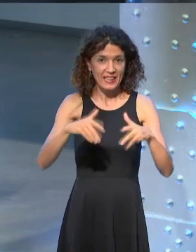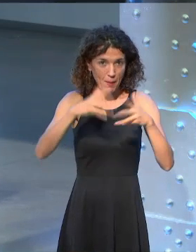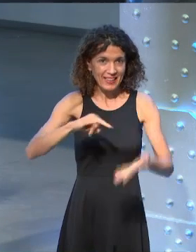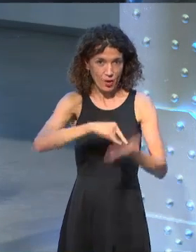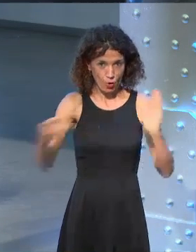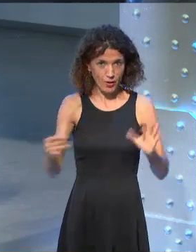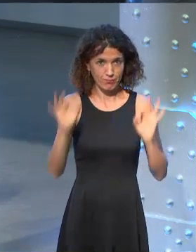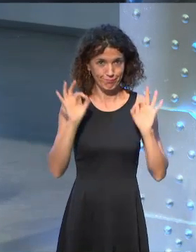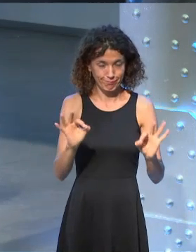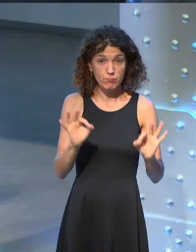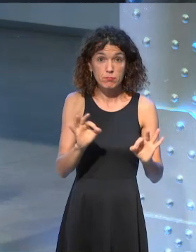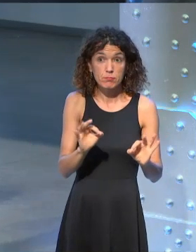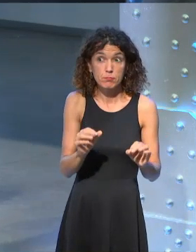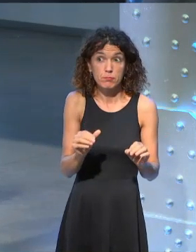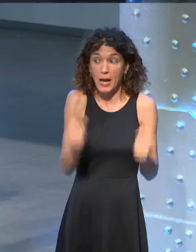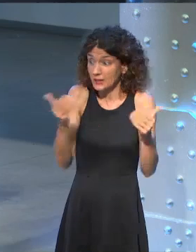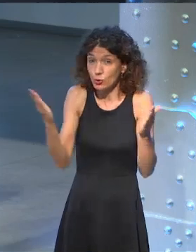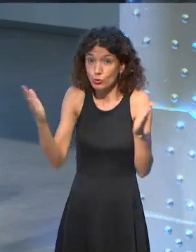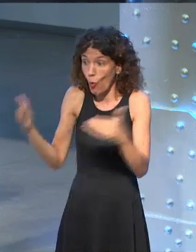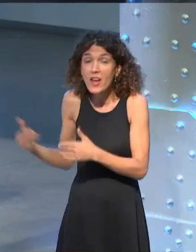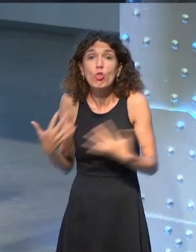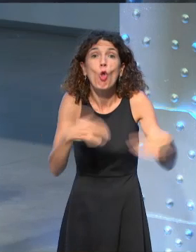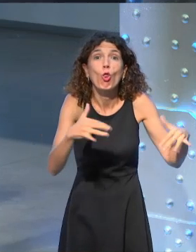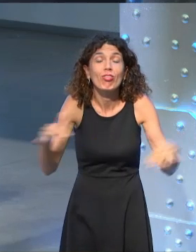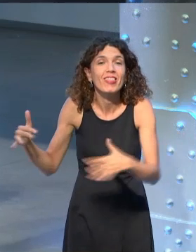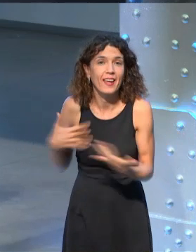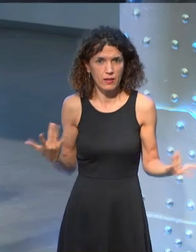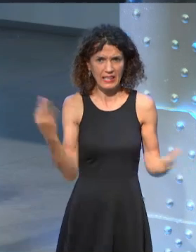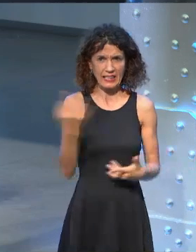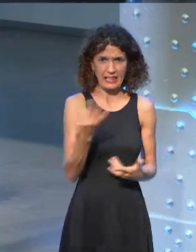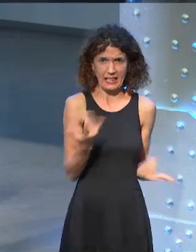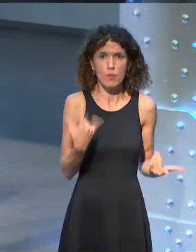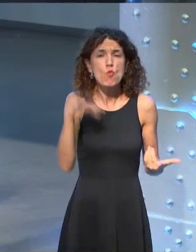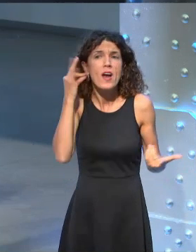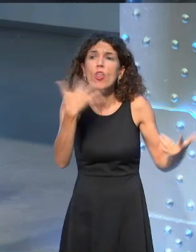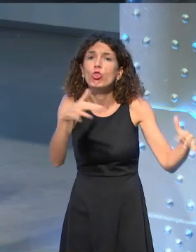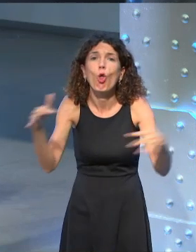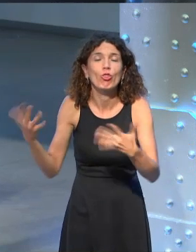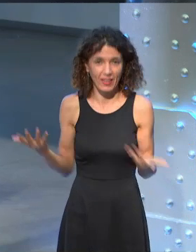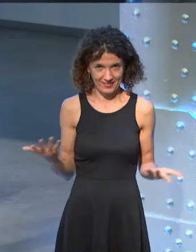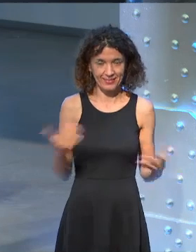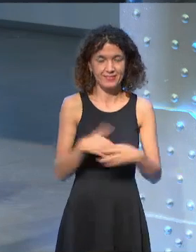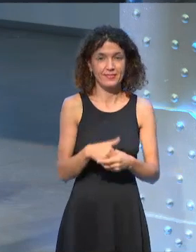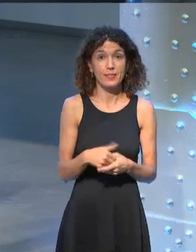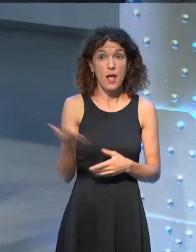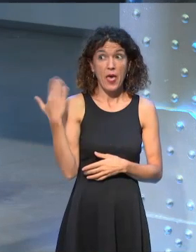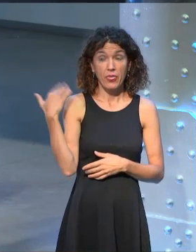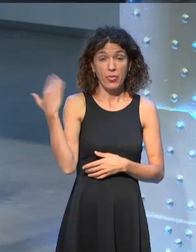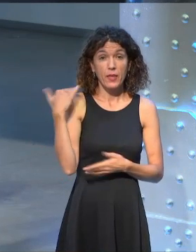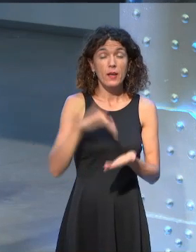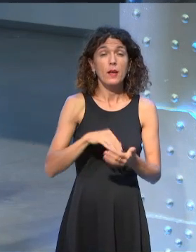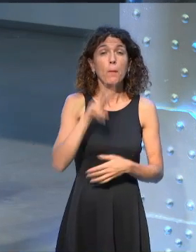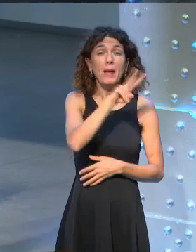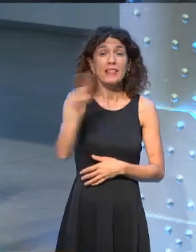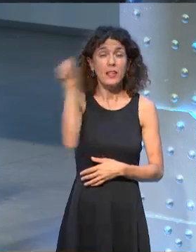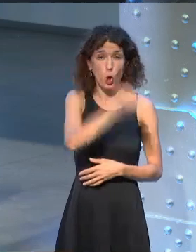matemáticas. ¿Por qué no hay más? ¿Dónde están? ¿Qué pasa con ellas? Veréis, hace